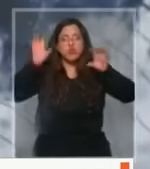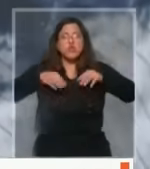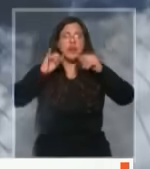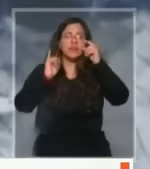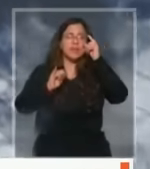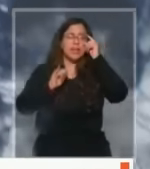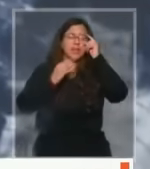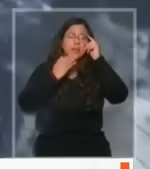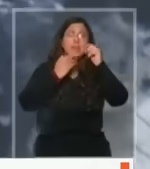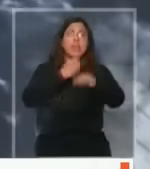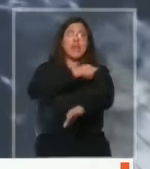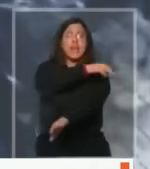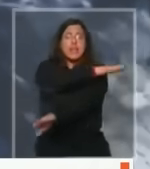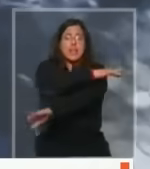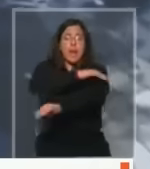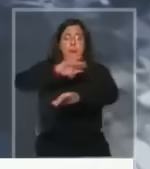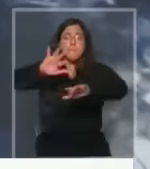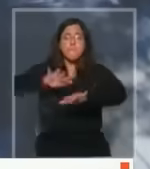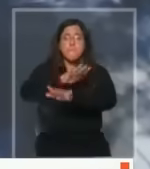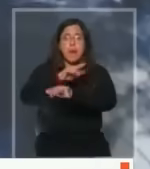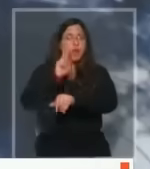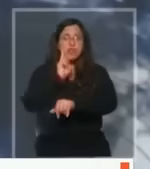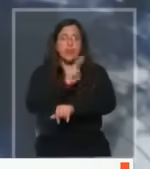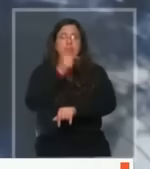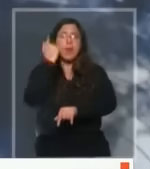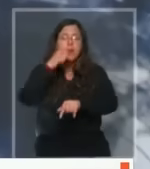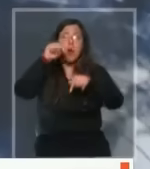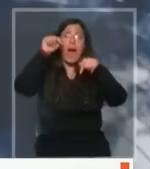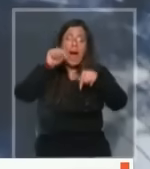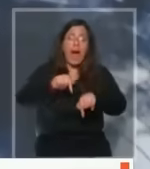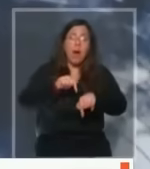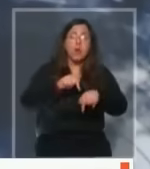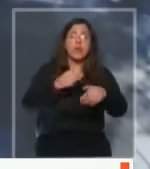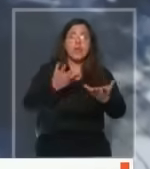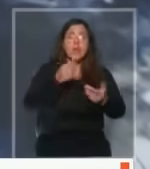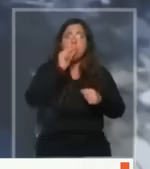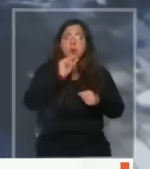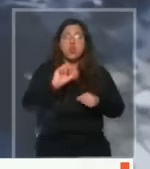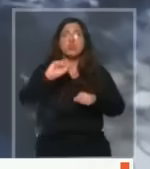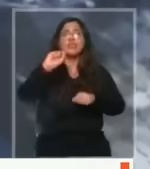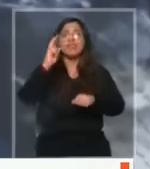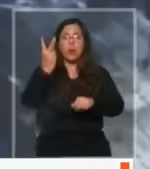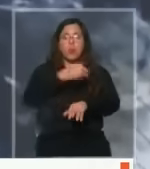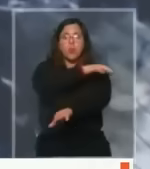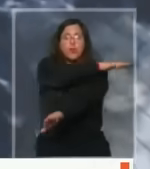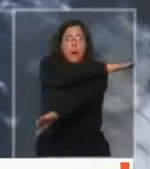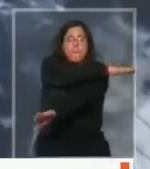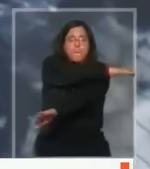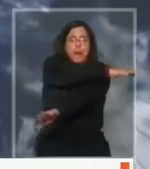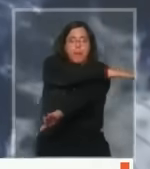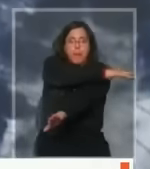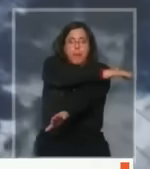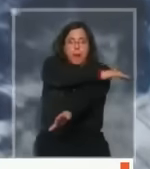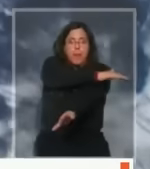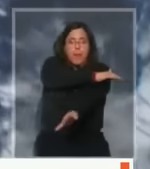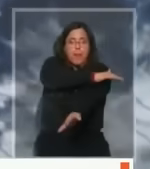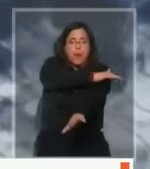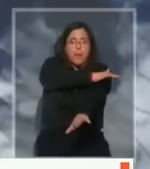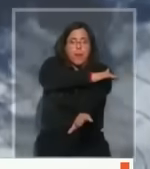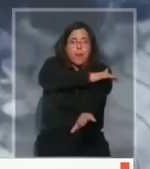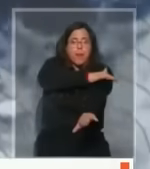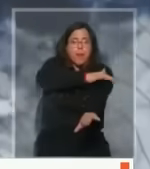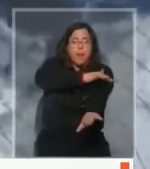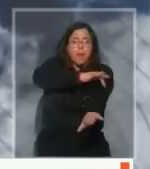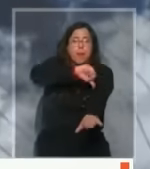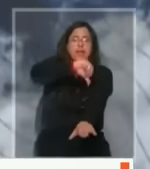Y en el océano todavía no se ve mucho, se está formando, se va a comenzar a formar un segundo sistema frontal, que es el que ya va a ingresar a la zona